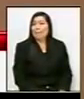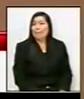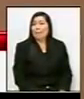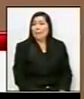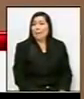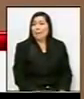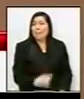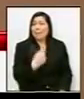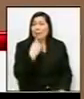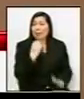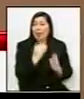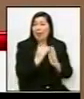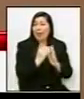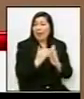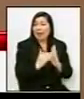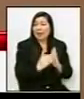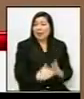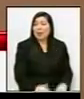Mire lo que dice